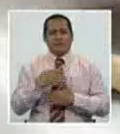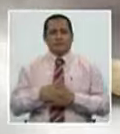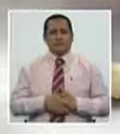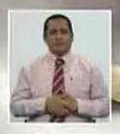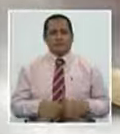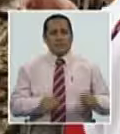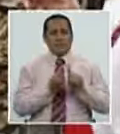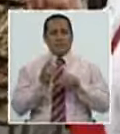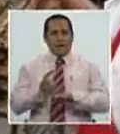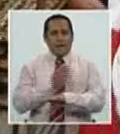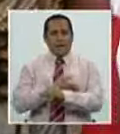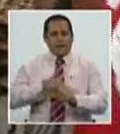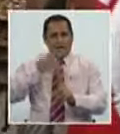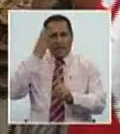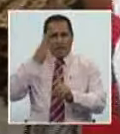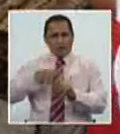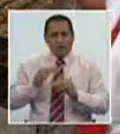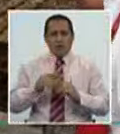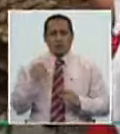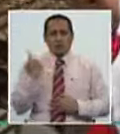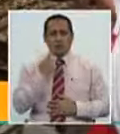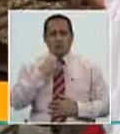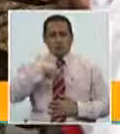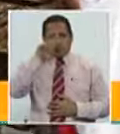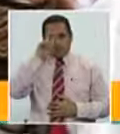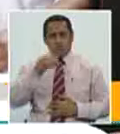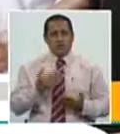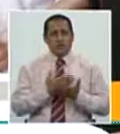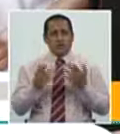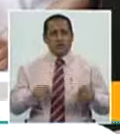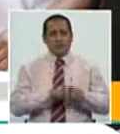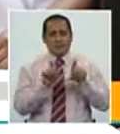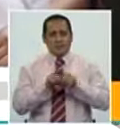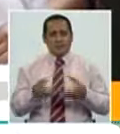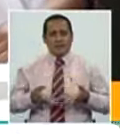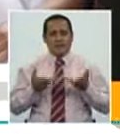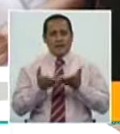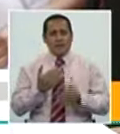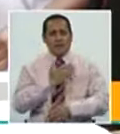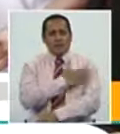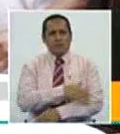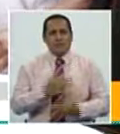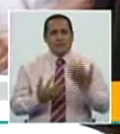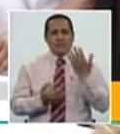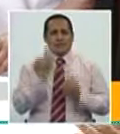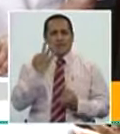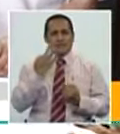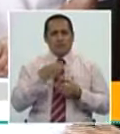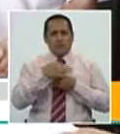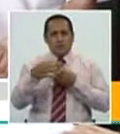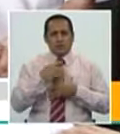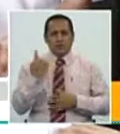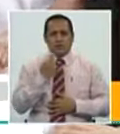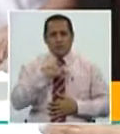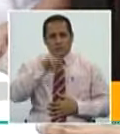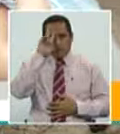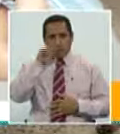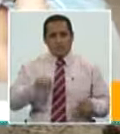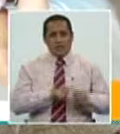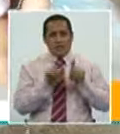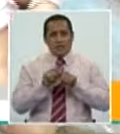con discapacidad, previa evaluación a nivel nacional, donde también se beneficiarán 13 regiones de nuestro